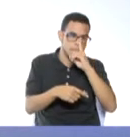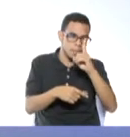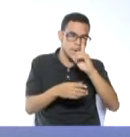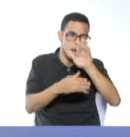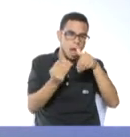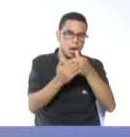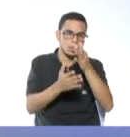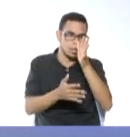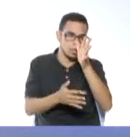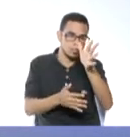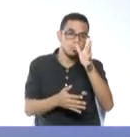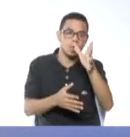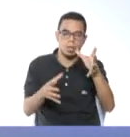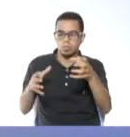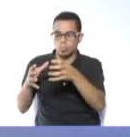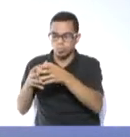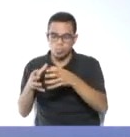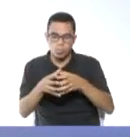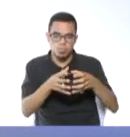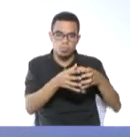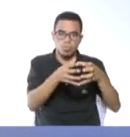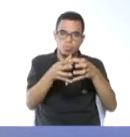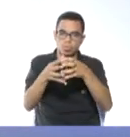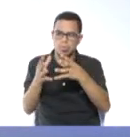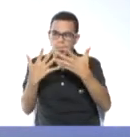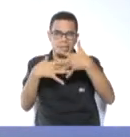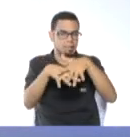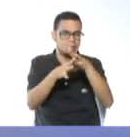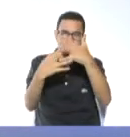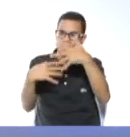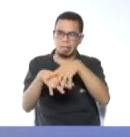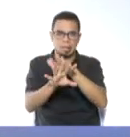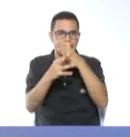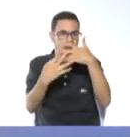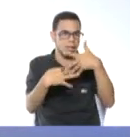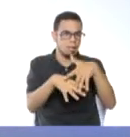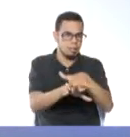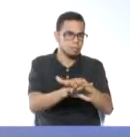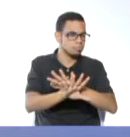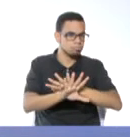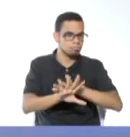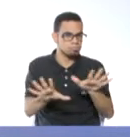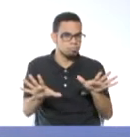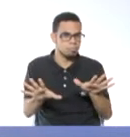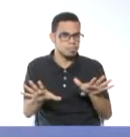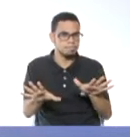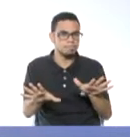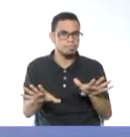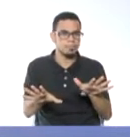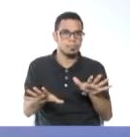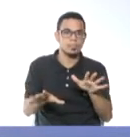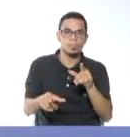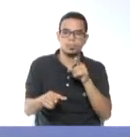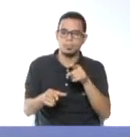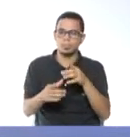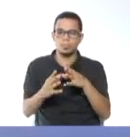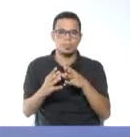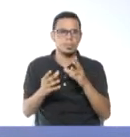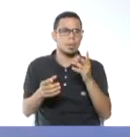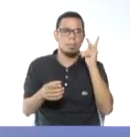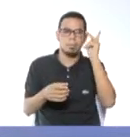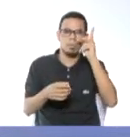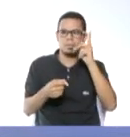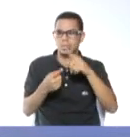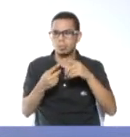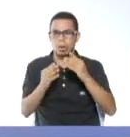primer año, segundo año. Ahí se mezclan los estudiantes de primero, segundo, tercero, cuarto, quinto y hasta sexto año. También están administrativos, docentes,